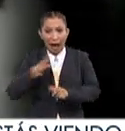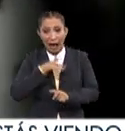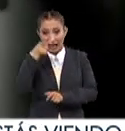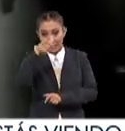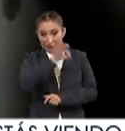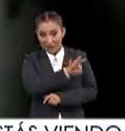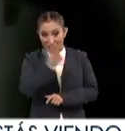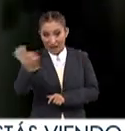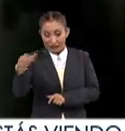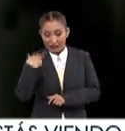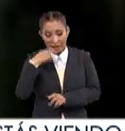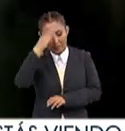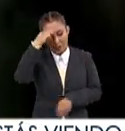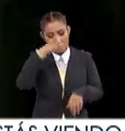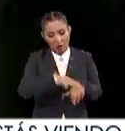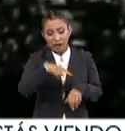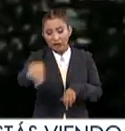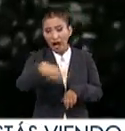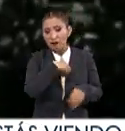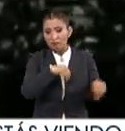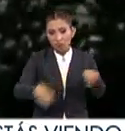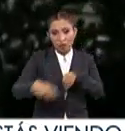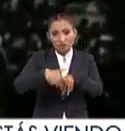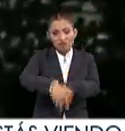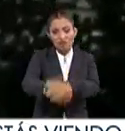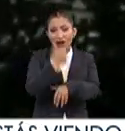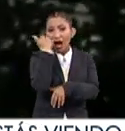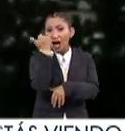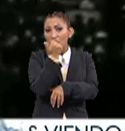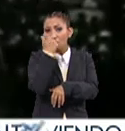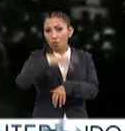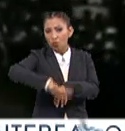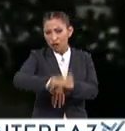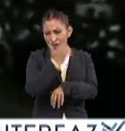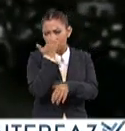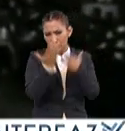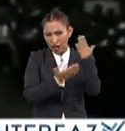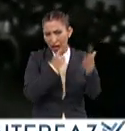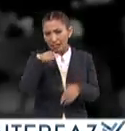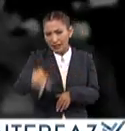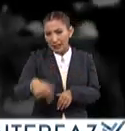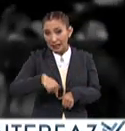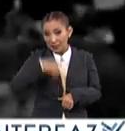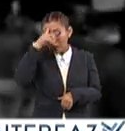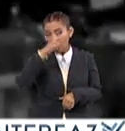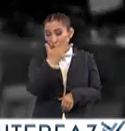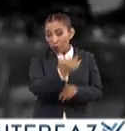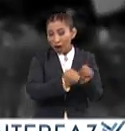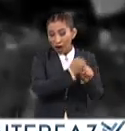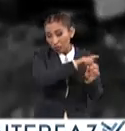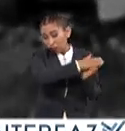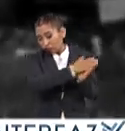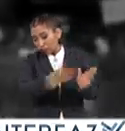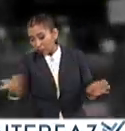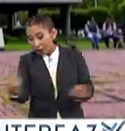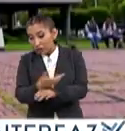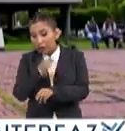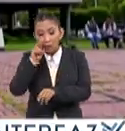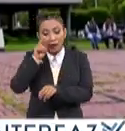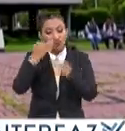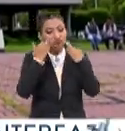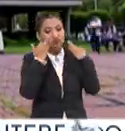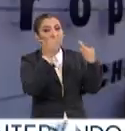Esa fecha quedó marcada en el movimiento estudiantil, al igual que la historia de nuestro país. 50 años después, han